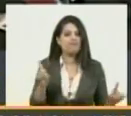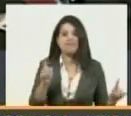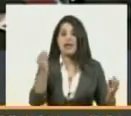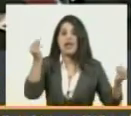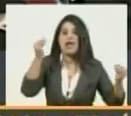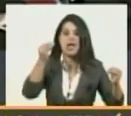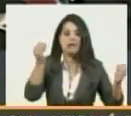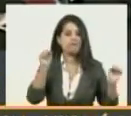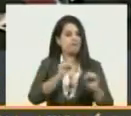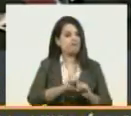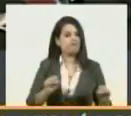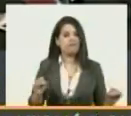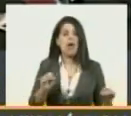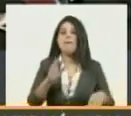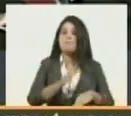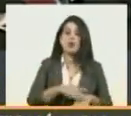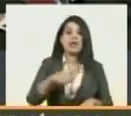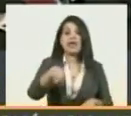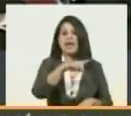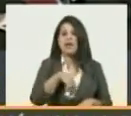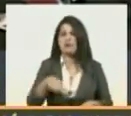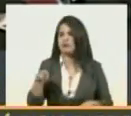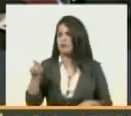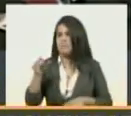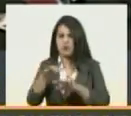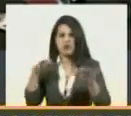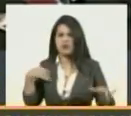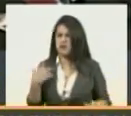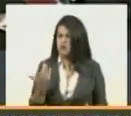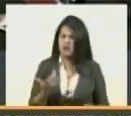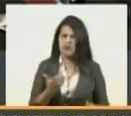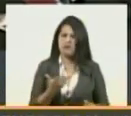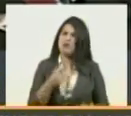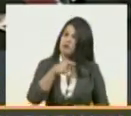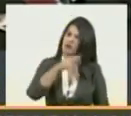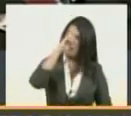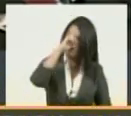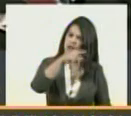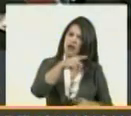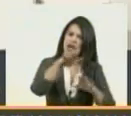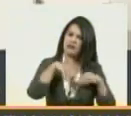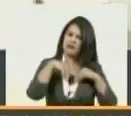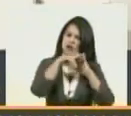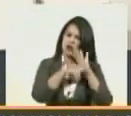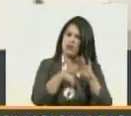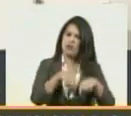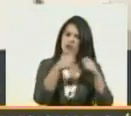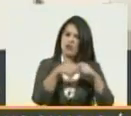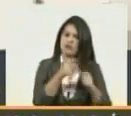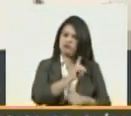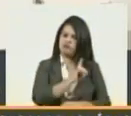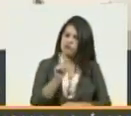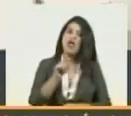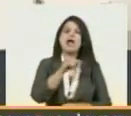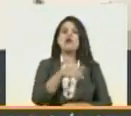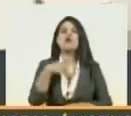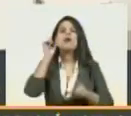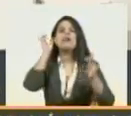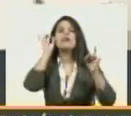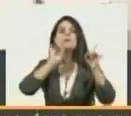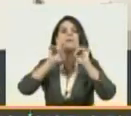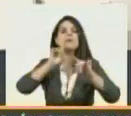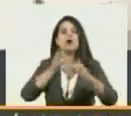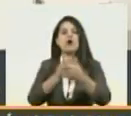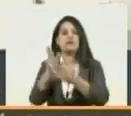hay reconocimiento a las mentiras que este grupo intervencionista pretende sostener sobre Venezuela.